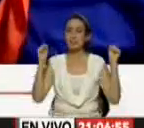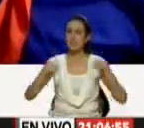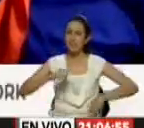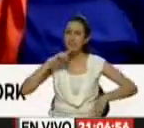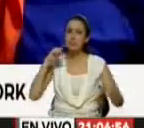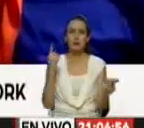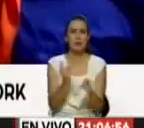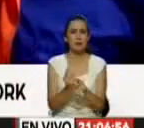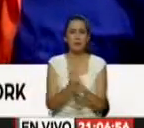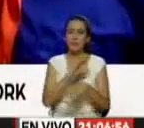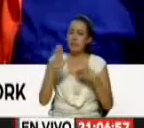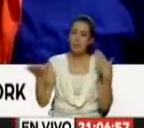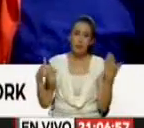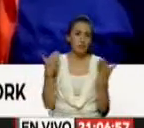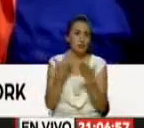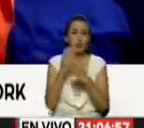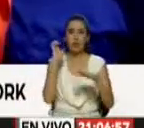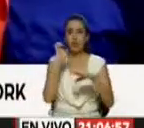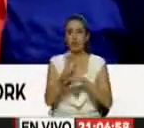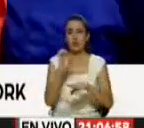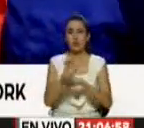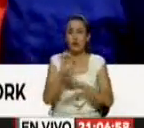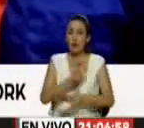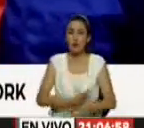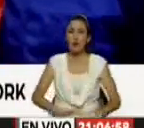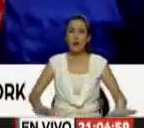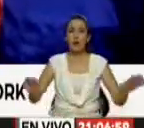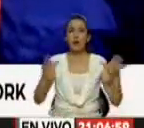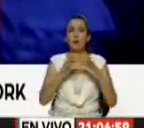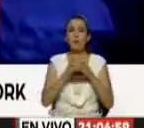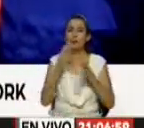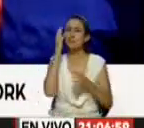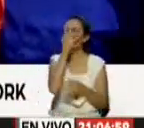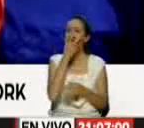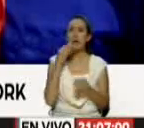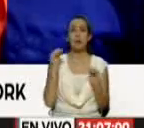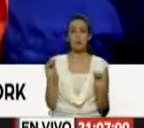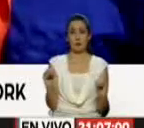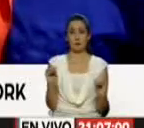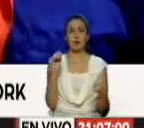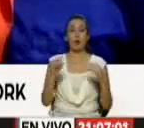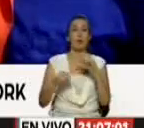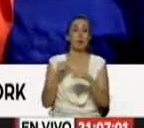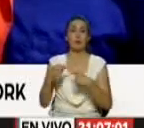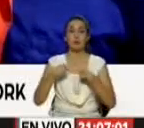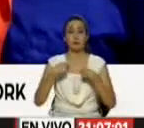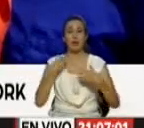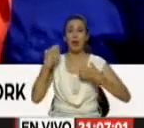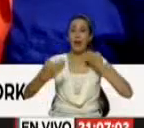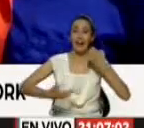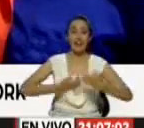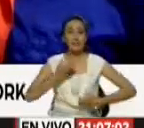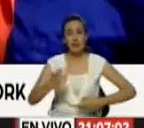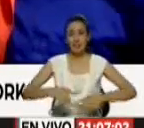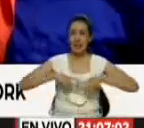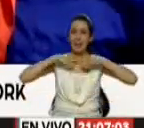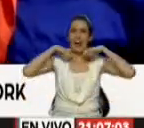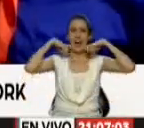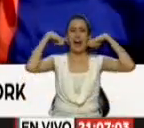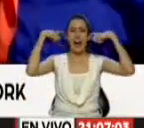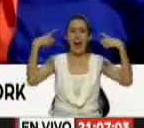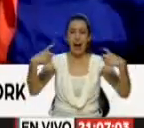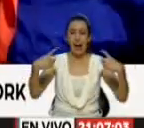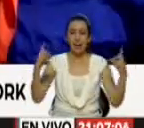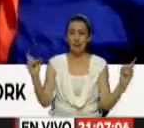de todas las partes del Ecuador estamos aquí, oiga, pero qué maravilloso cuando yo estoy emocionada, enseguida pego un grito, me